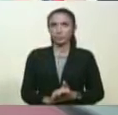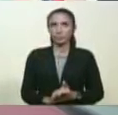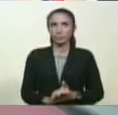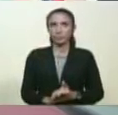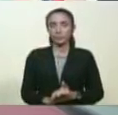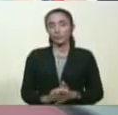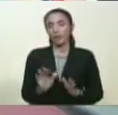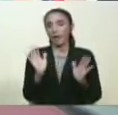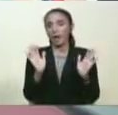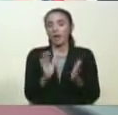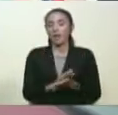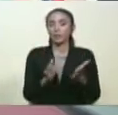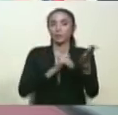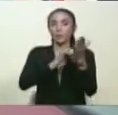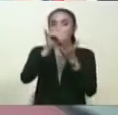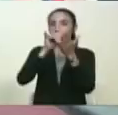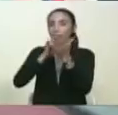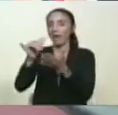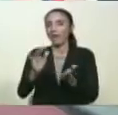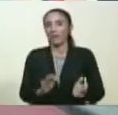Affair Mundial.